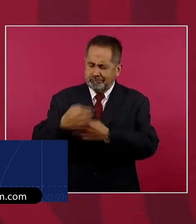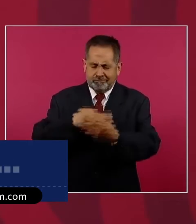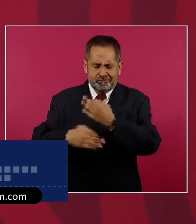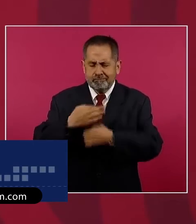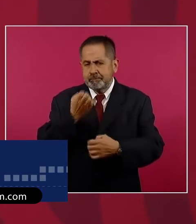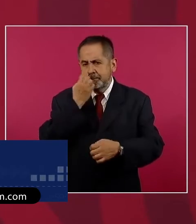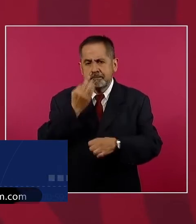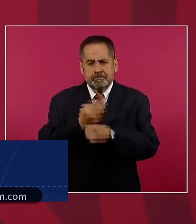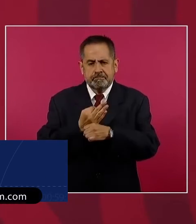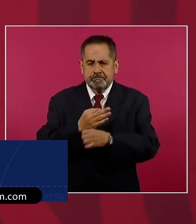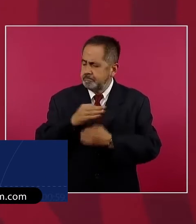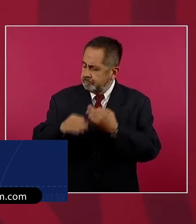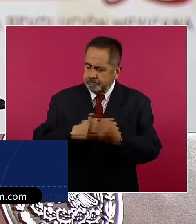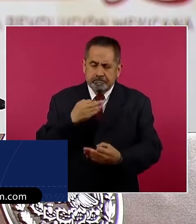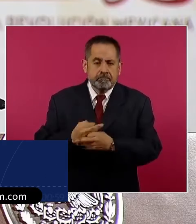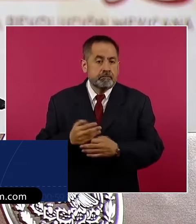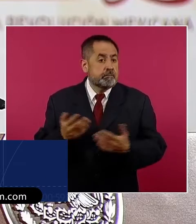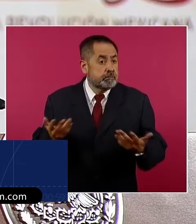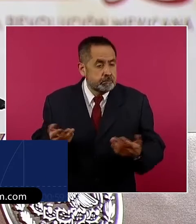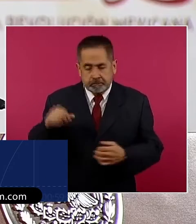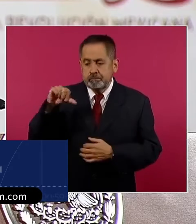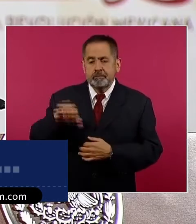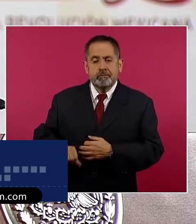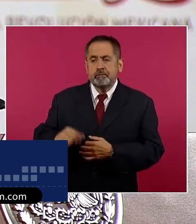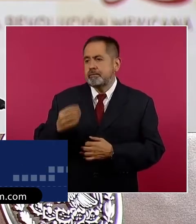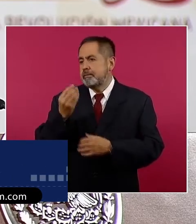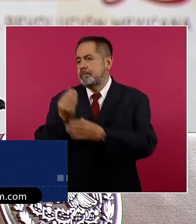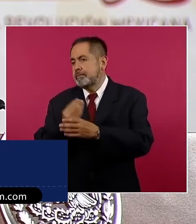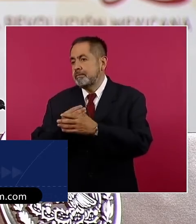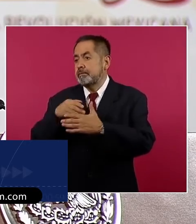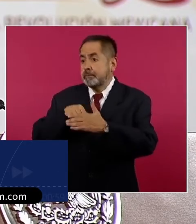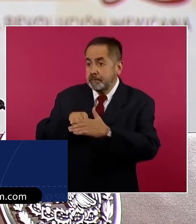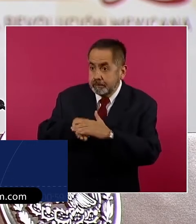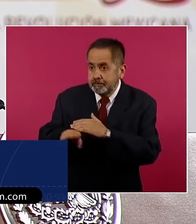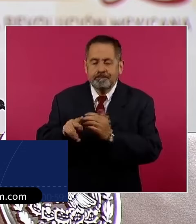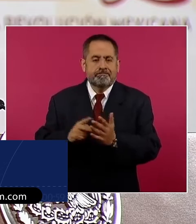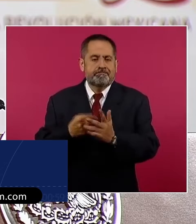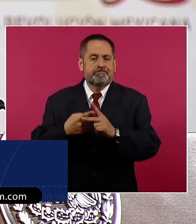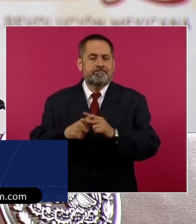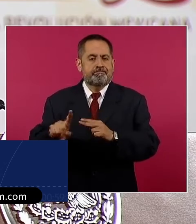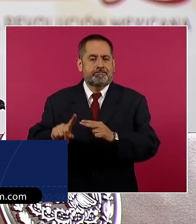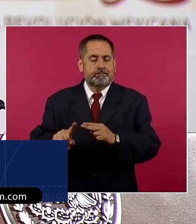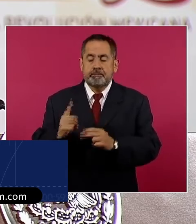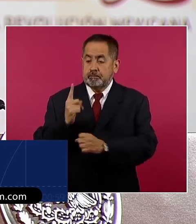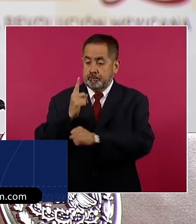hoy se reinician clases, un nuevo ciclo escolar.